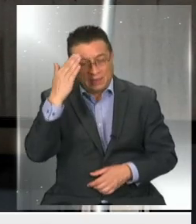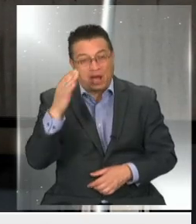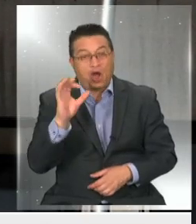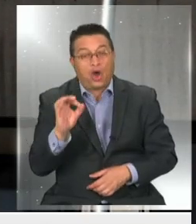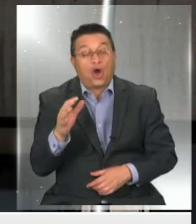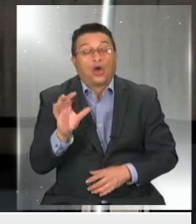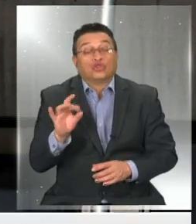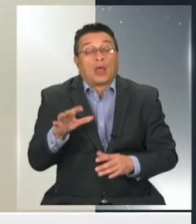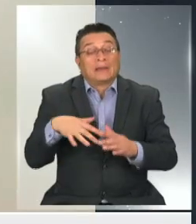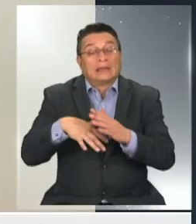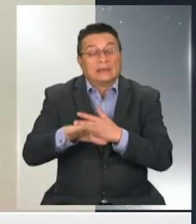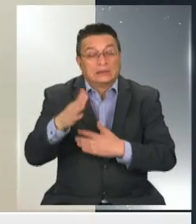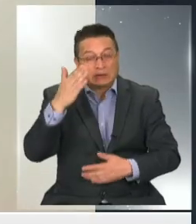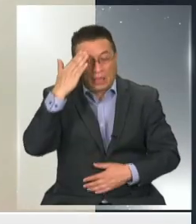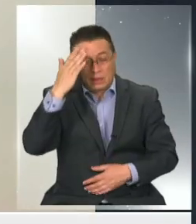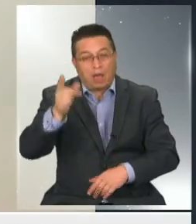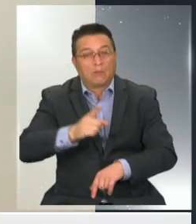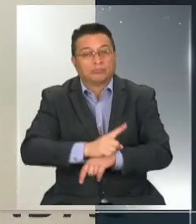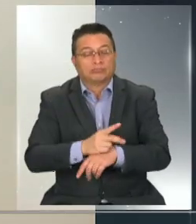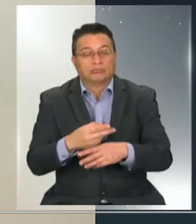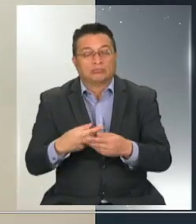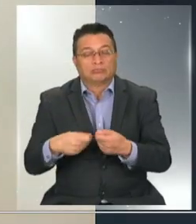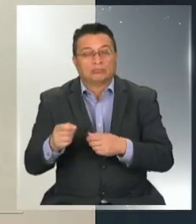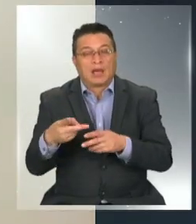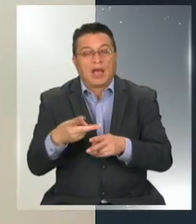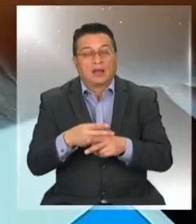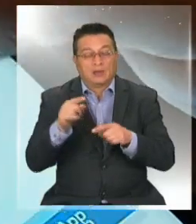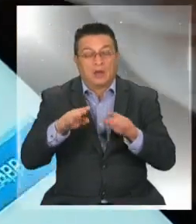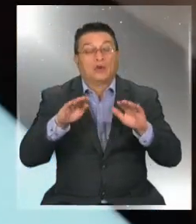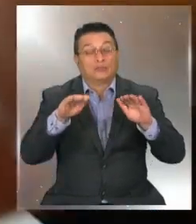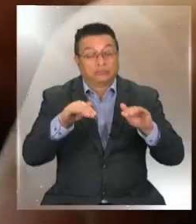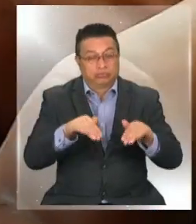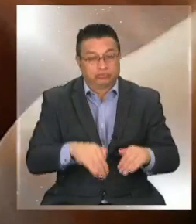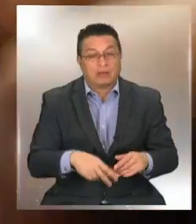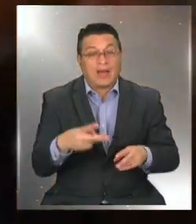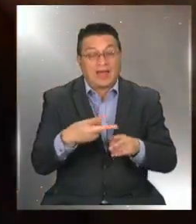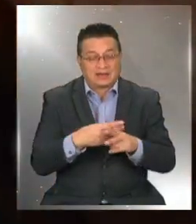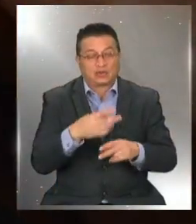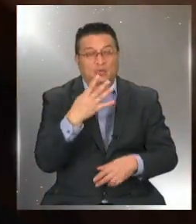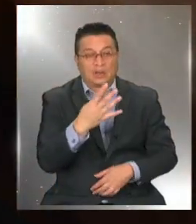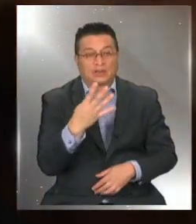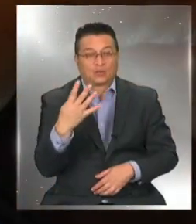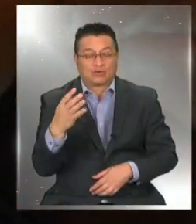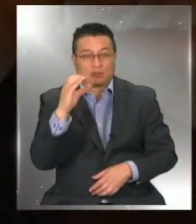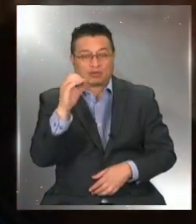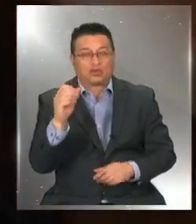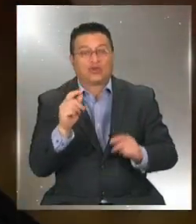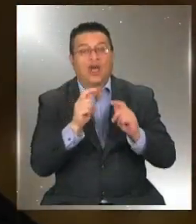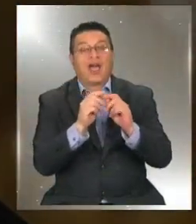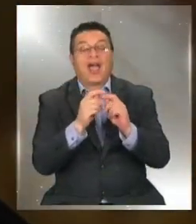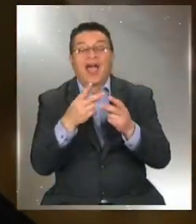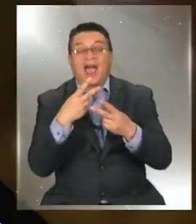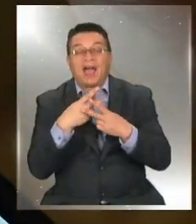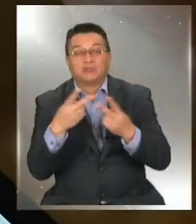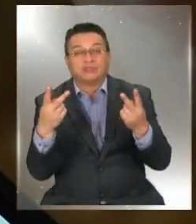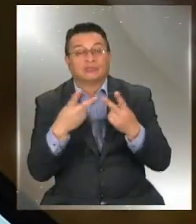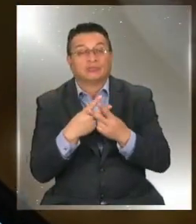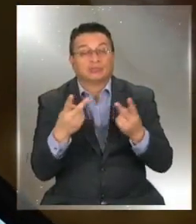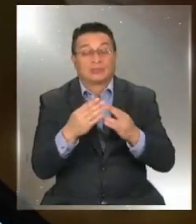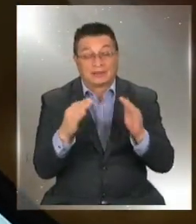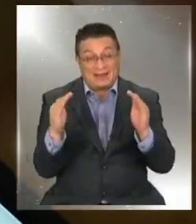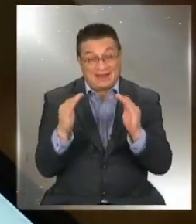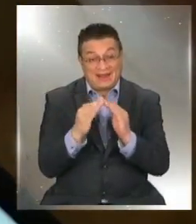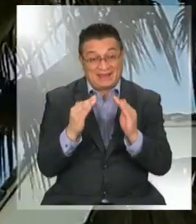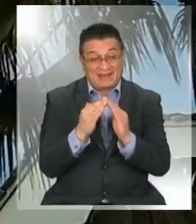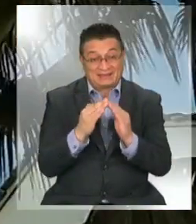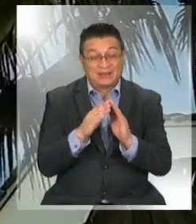solo 15 días. En el caso de los departamentos estamos viendo una caída de un 44% de la cantidad de avisos disponibles, y en el caso de las casas